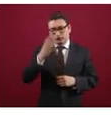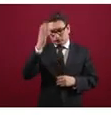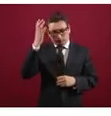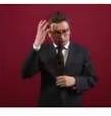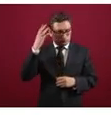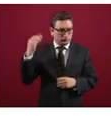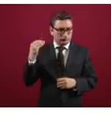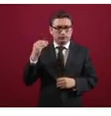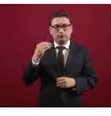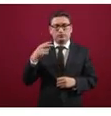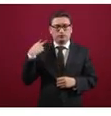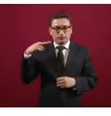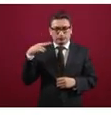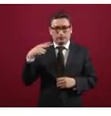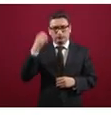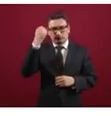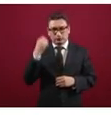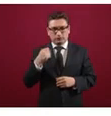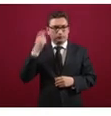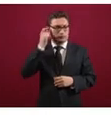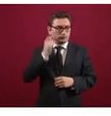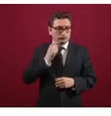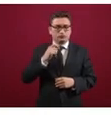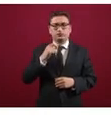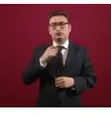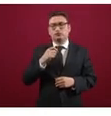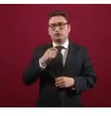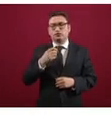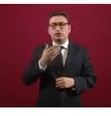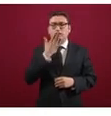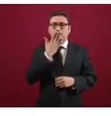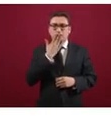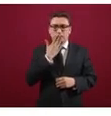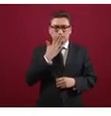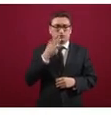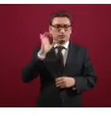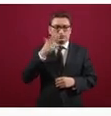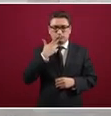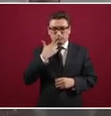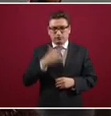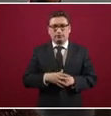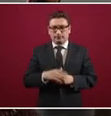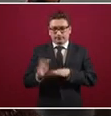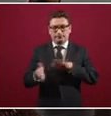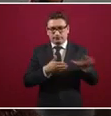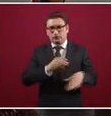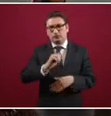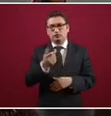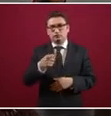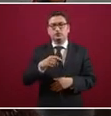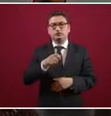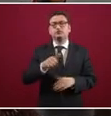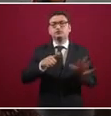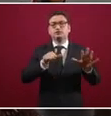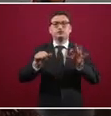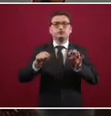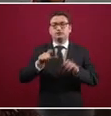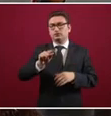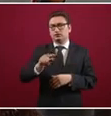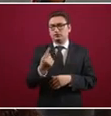guerrero sonora y chihuahua con la siguiente porfavor 671